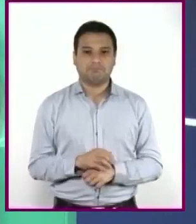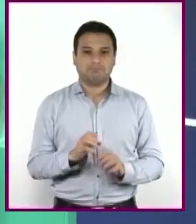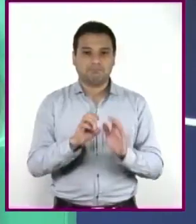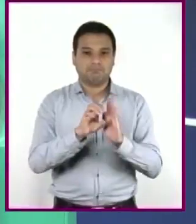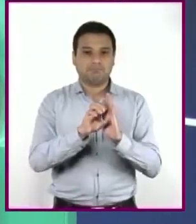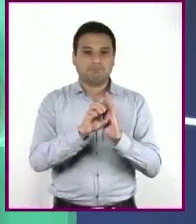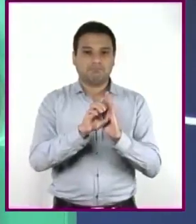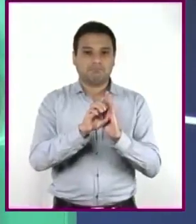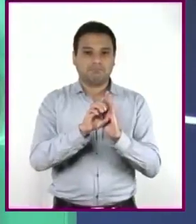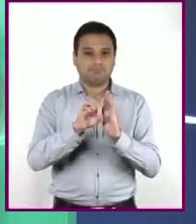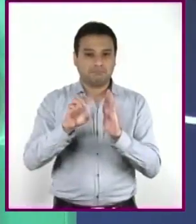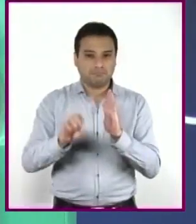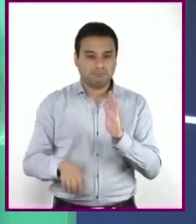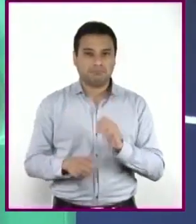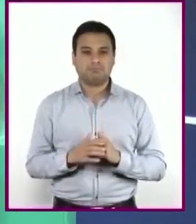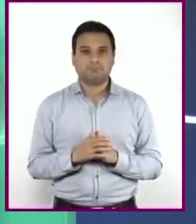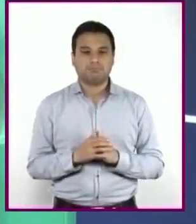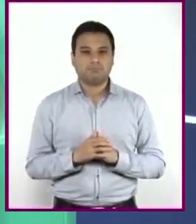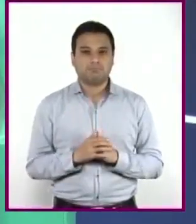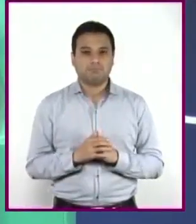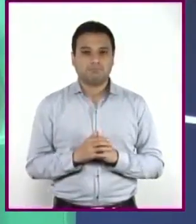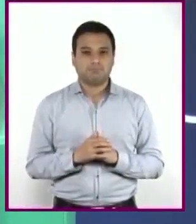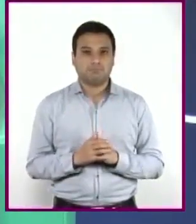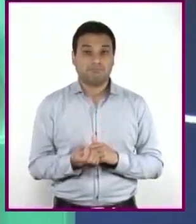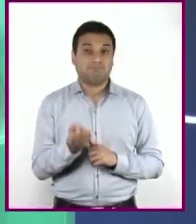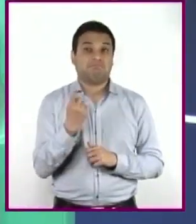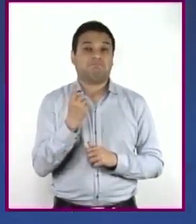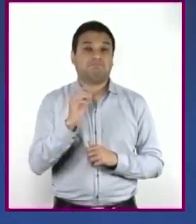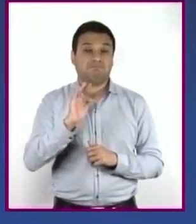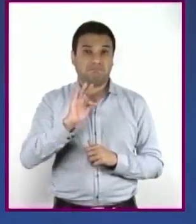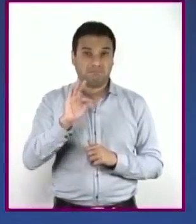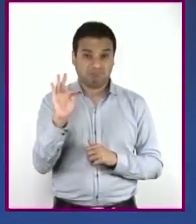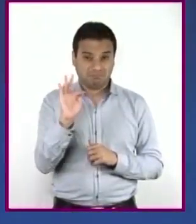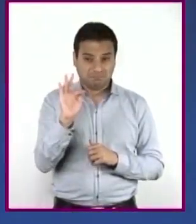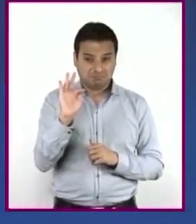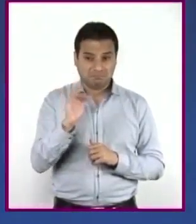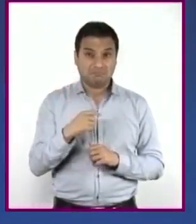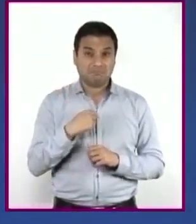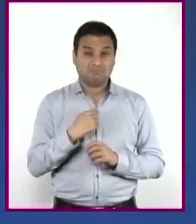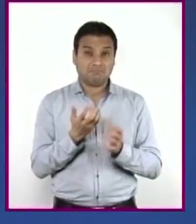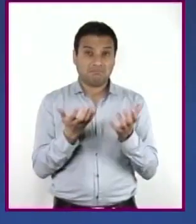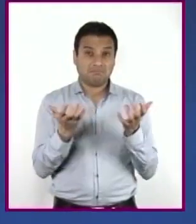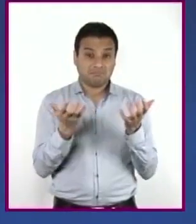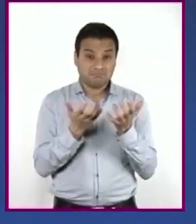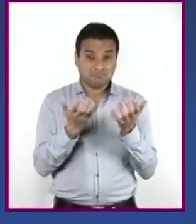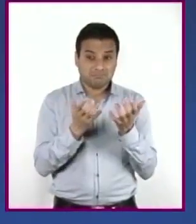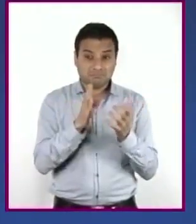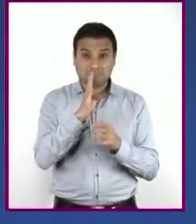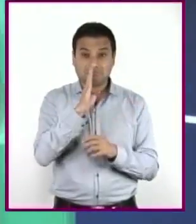pues, una de las situaciones sería como que tú hiciste algo malo